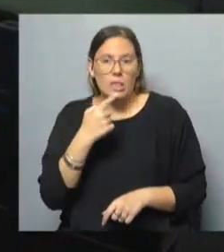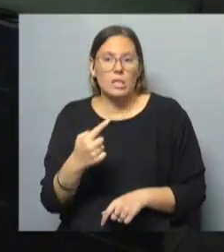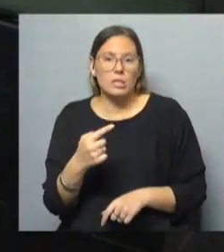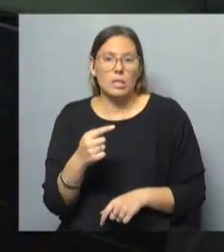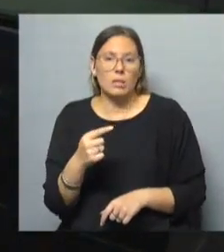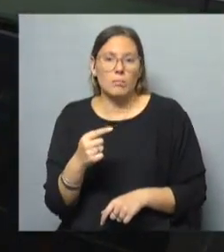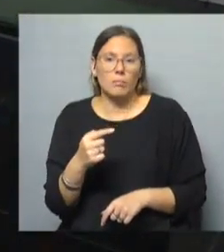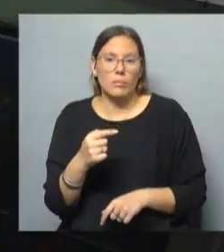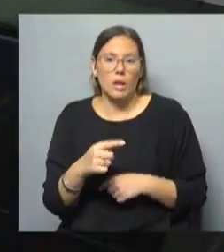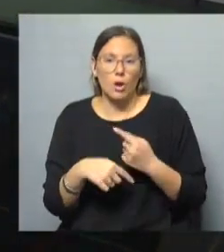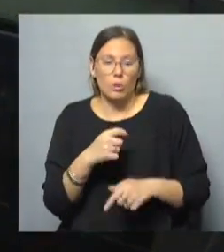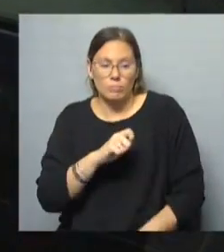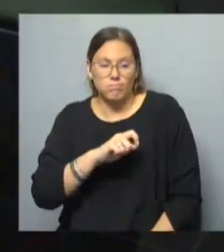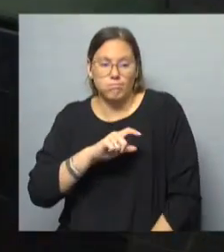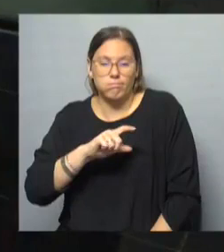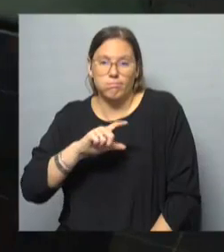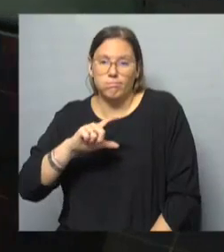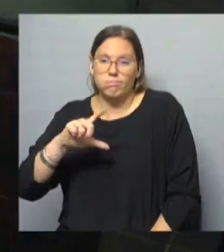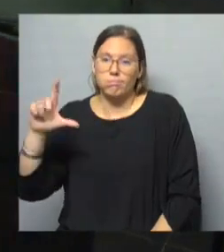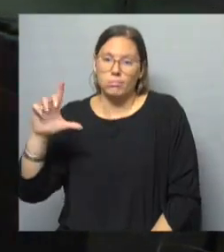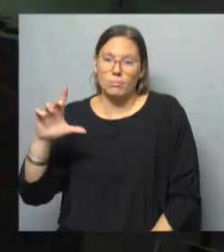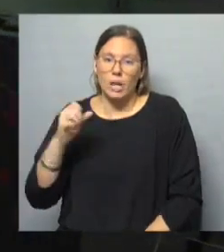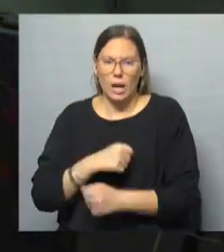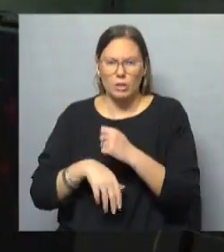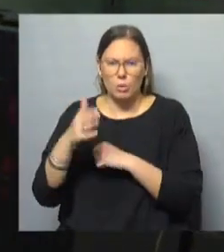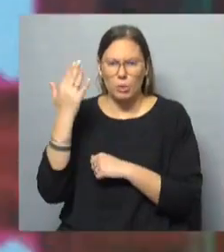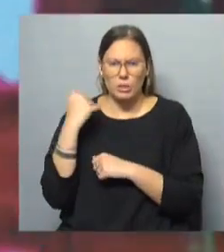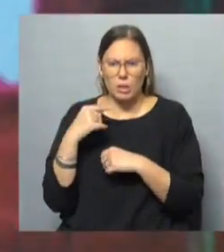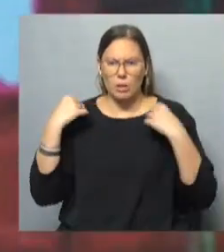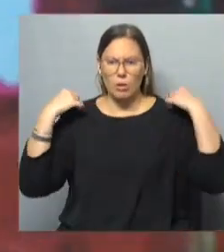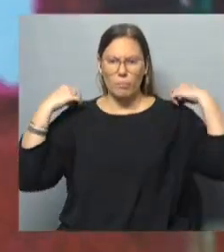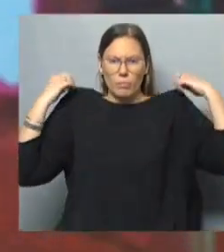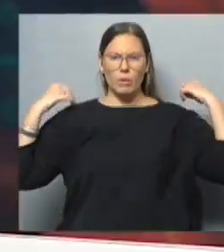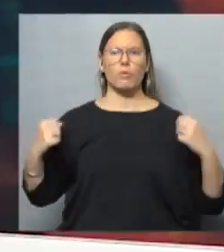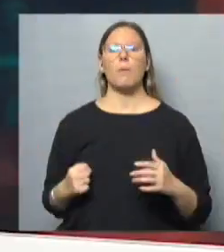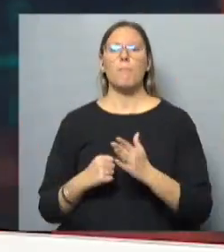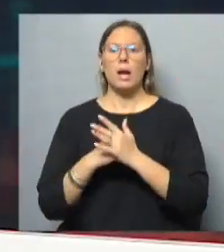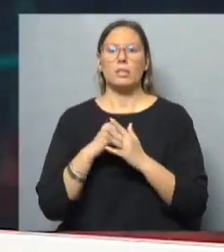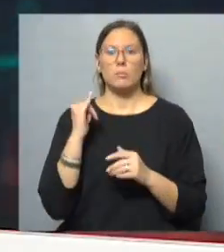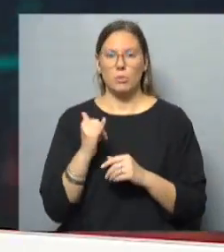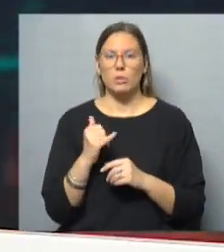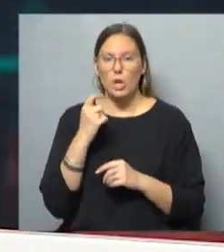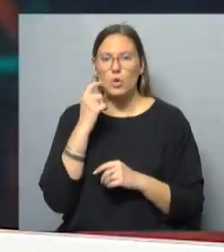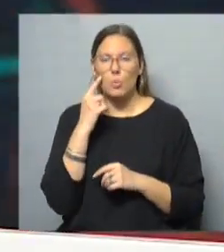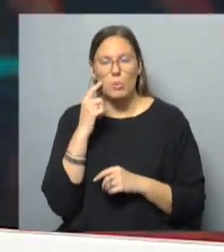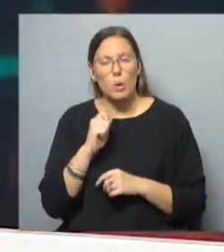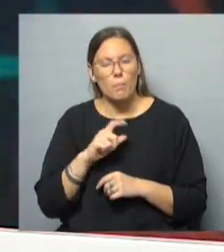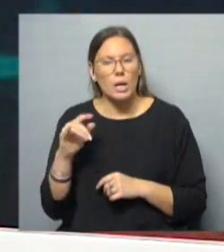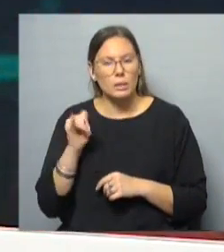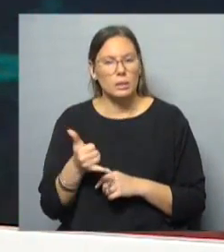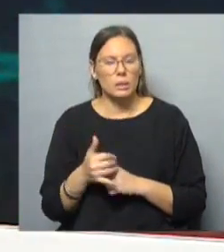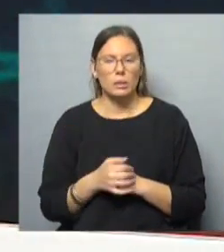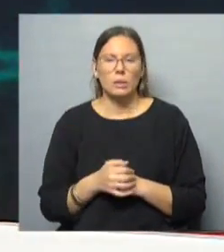tendencia es que el alza se mantenga a futuro. ¿Y el año pasado aparte no fue un récord? Fue un año con cifras muy altas,